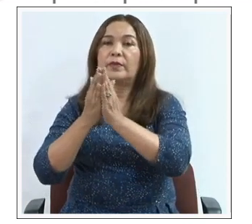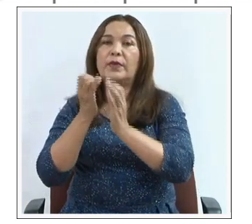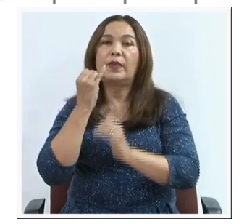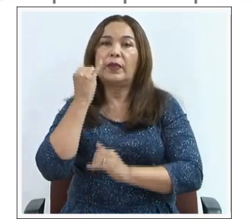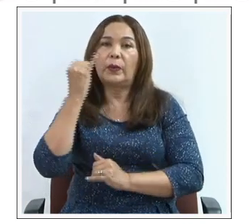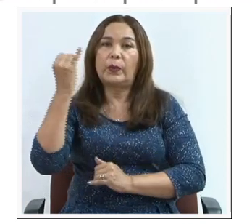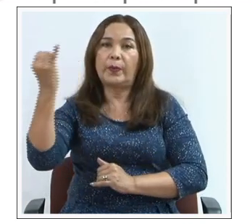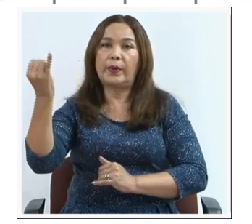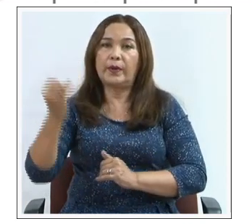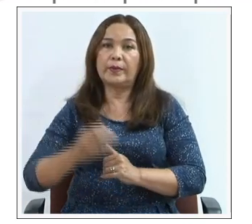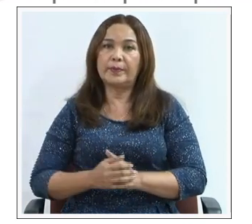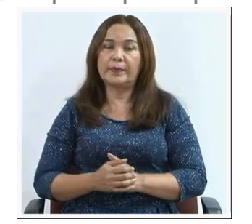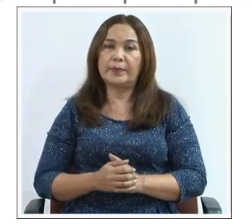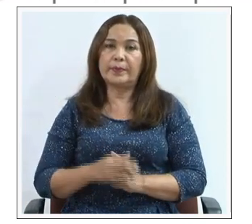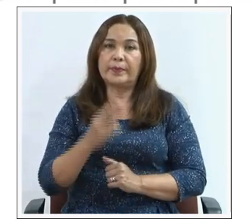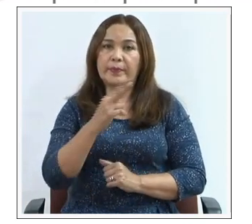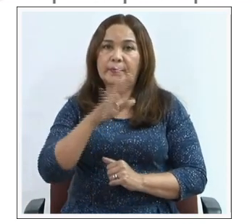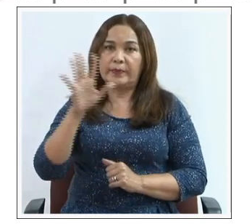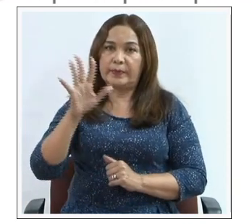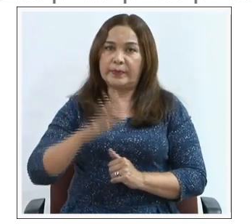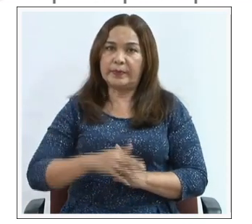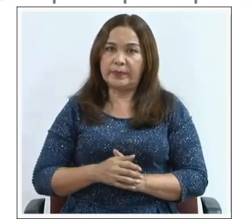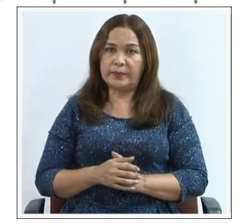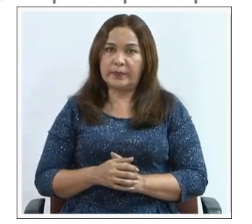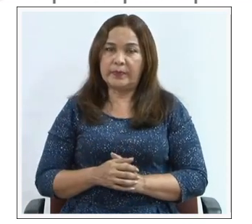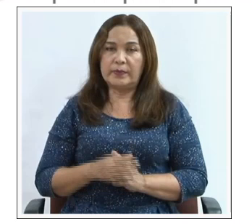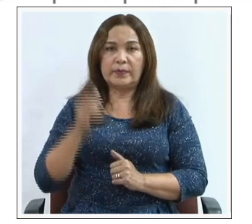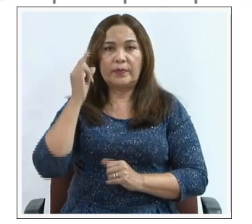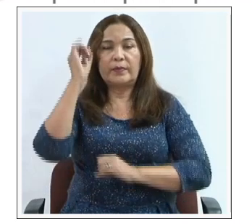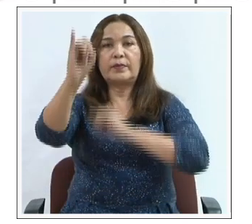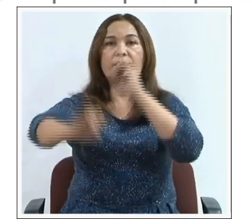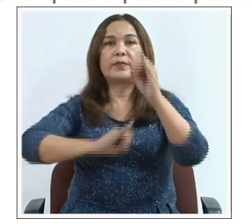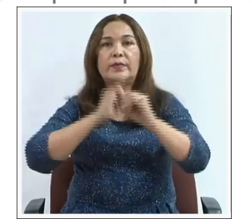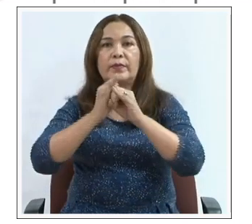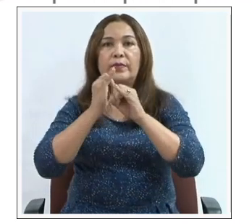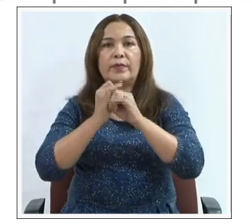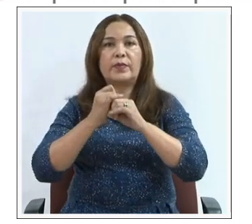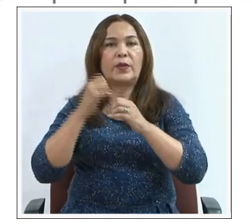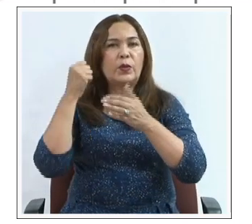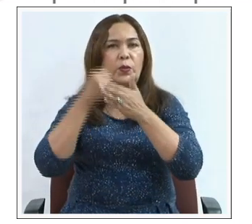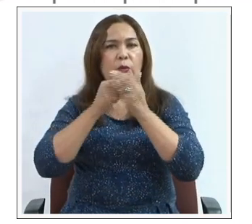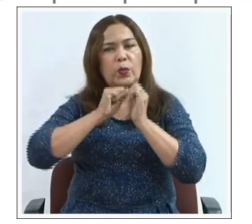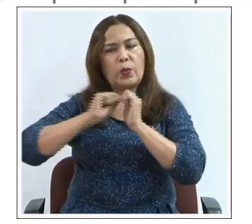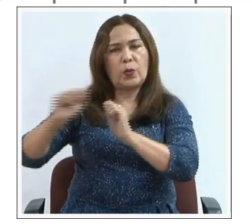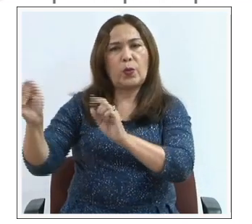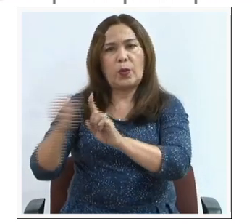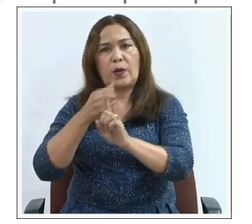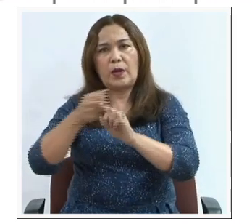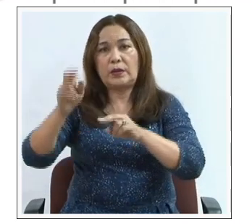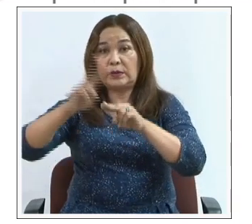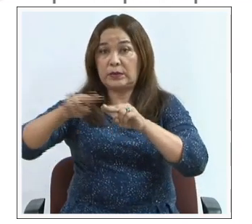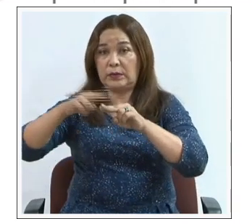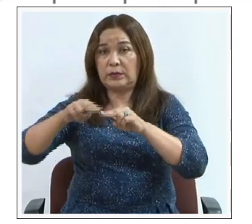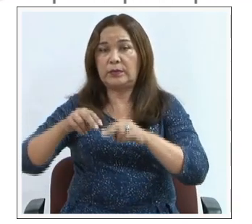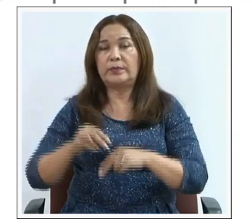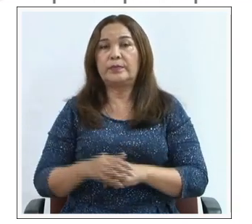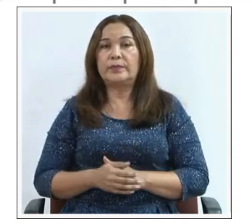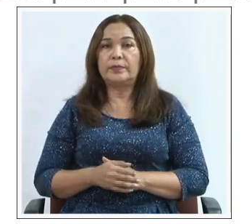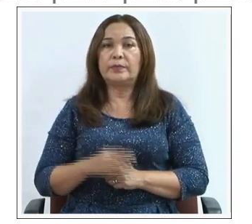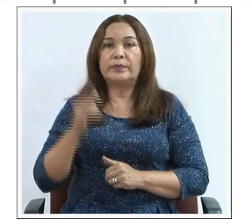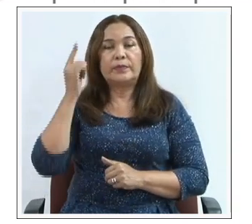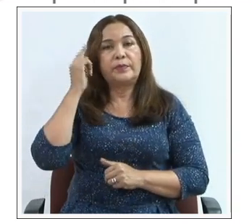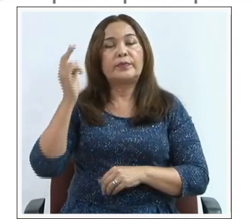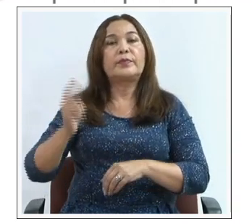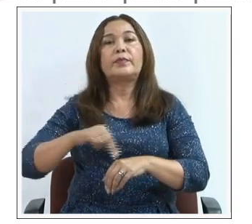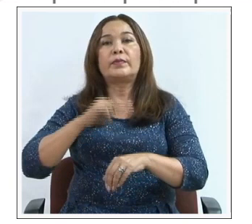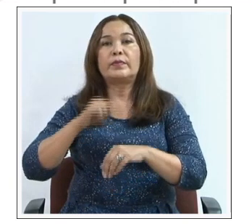idioma día 25 día internacional de la lucha contra el maltrato infantil día